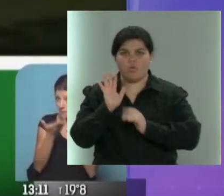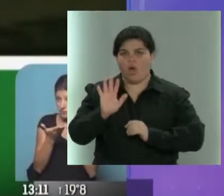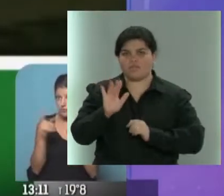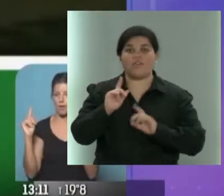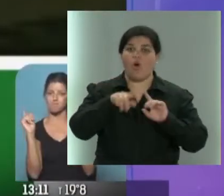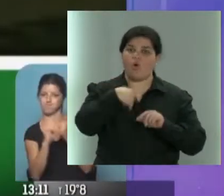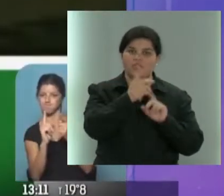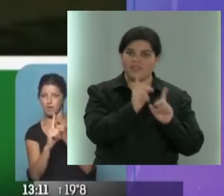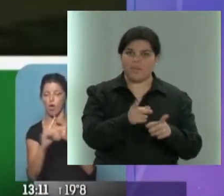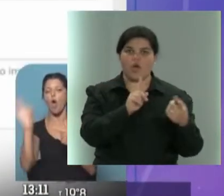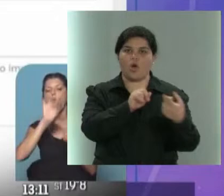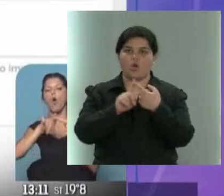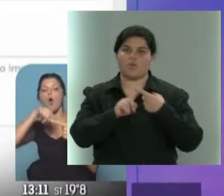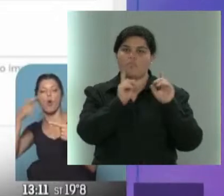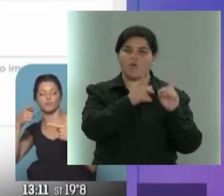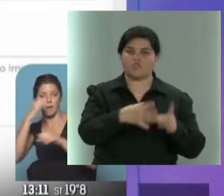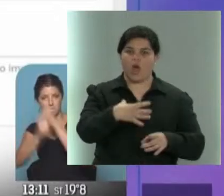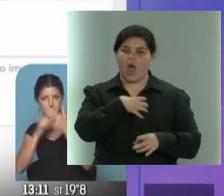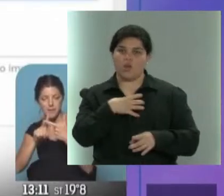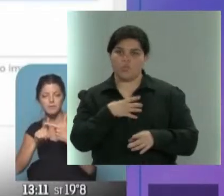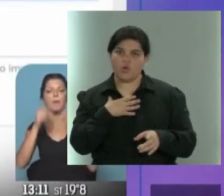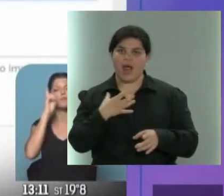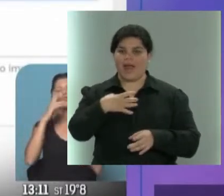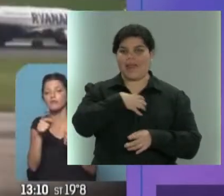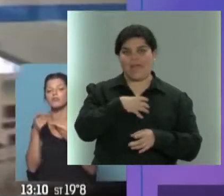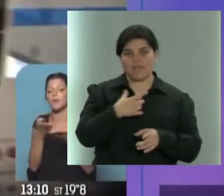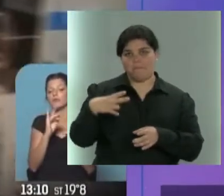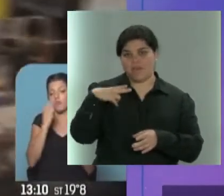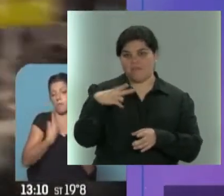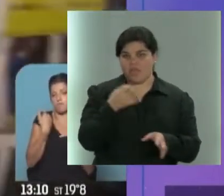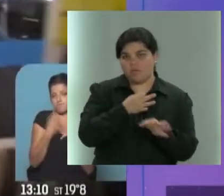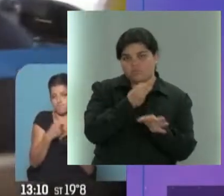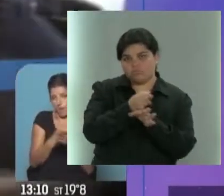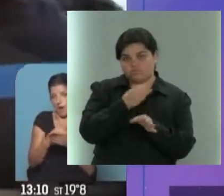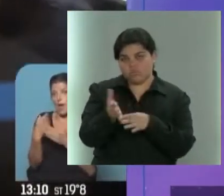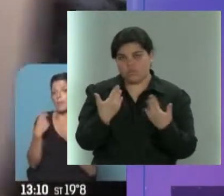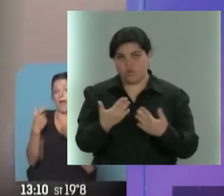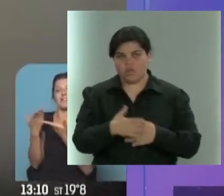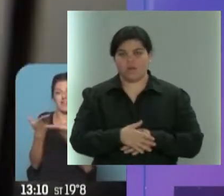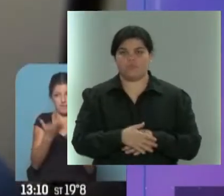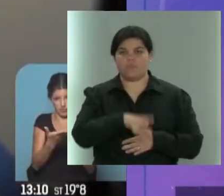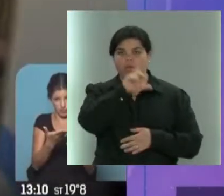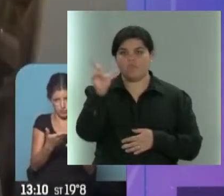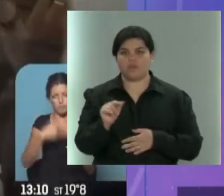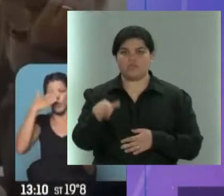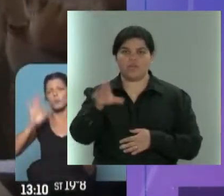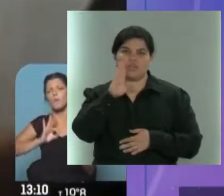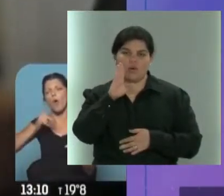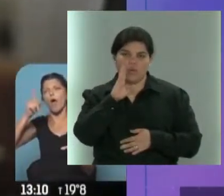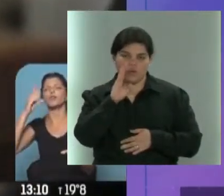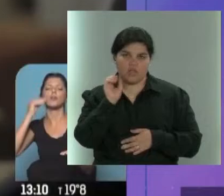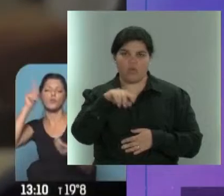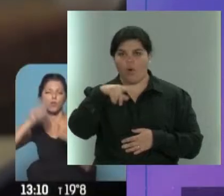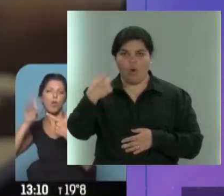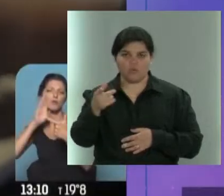que pone en contacto a profesores con alumnos para recibir clases particulares. En los últimos años, en países como el Reino Unido y los Estados Unidos,